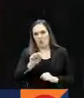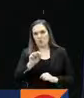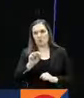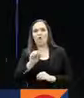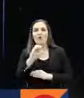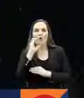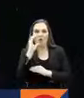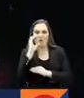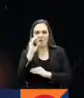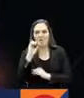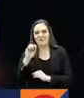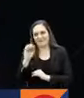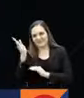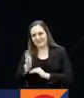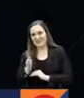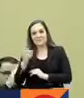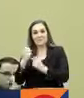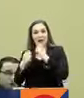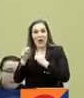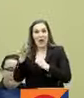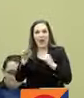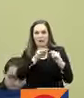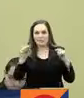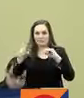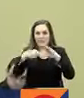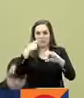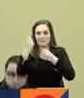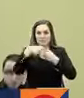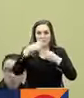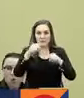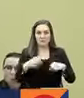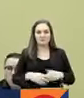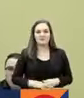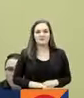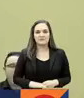proyectasenalcolombia.tv/mercado. Así iniciamos las noticias de actualidad.